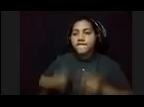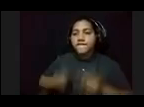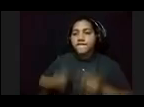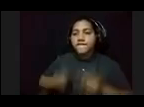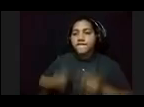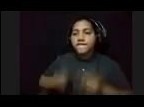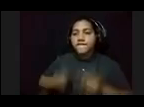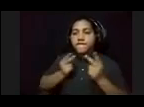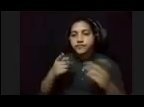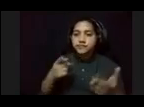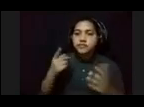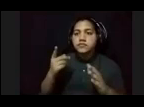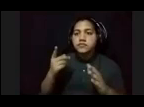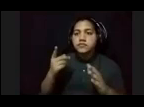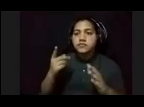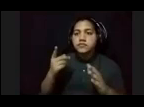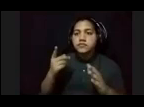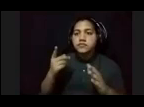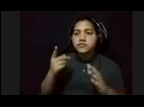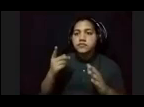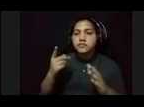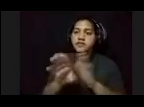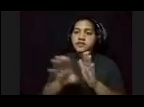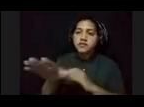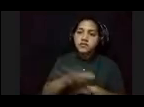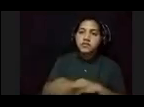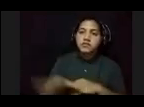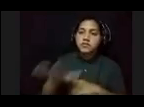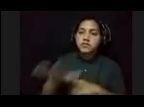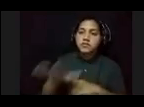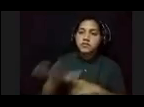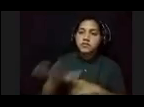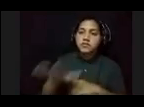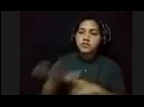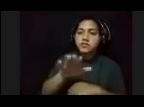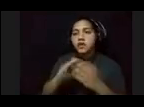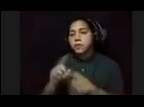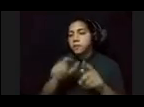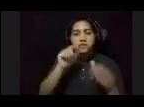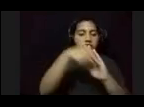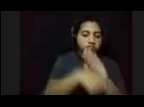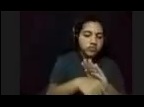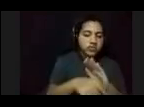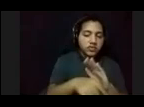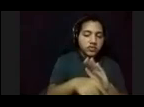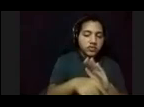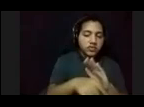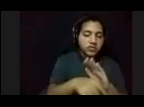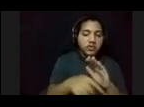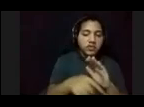para el desarrollo espacial de la comunidad y no profundiza en la dinámica histórica.